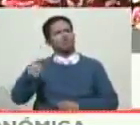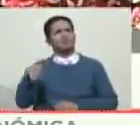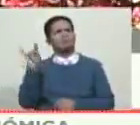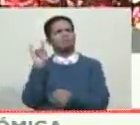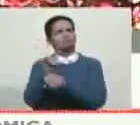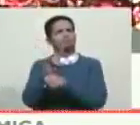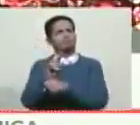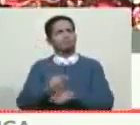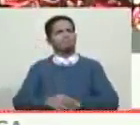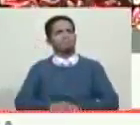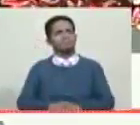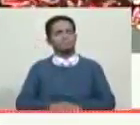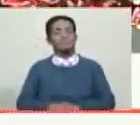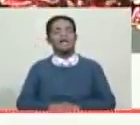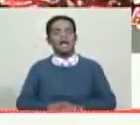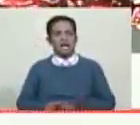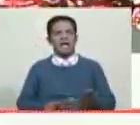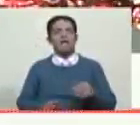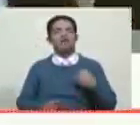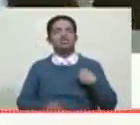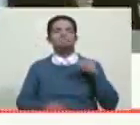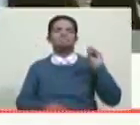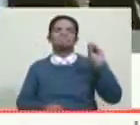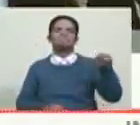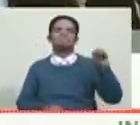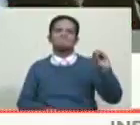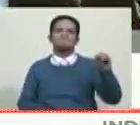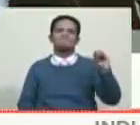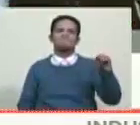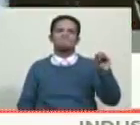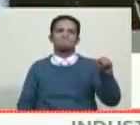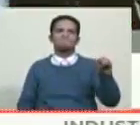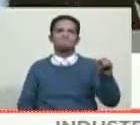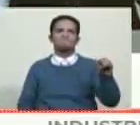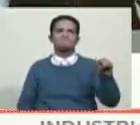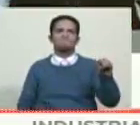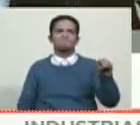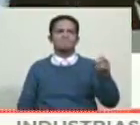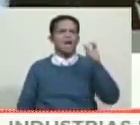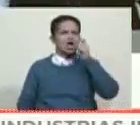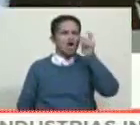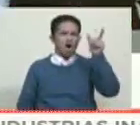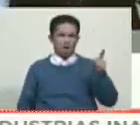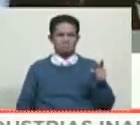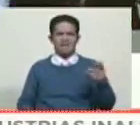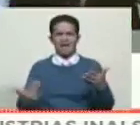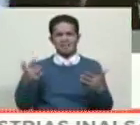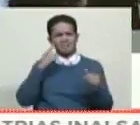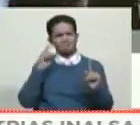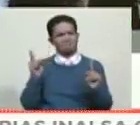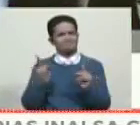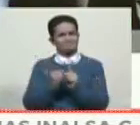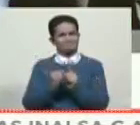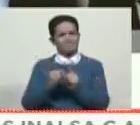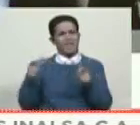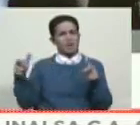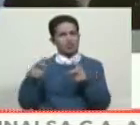saben que yo se lo dije al autoproclamado cuando nos reunimos.